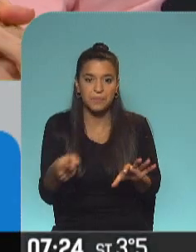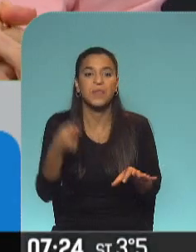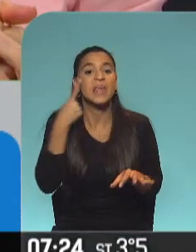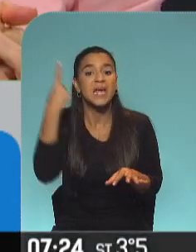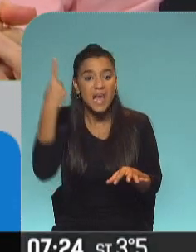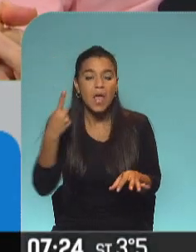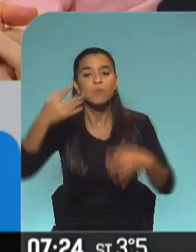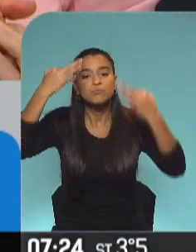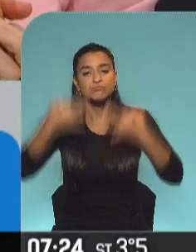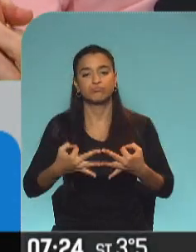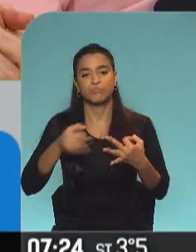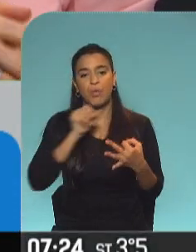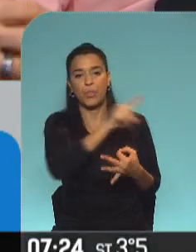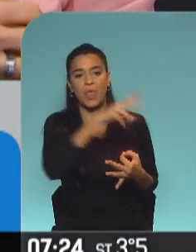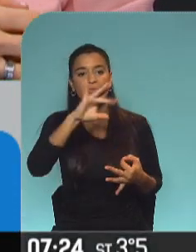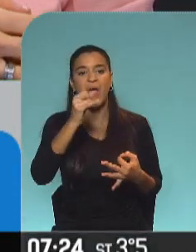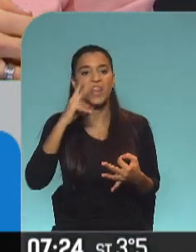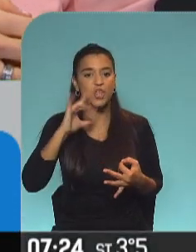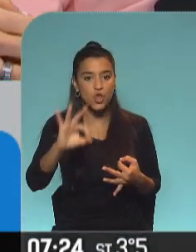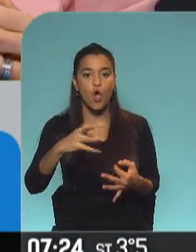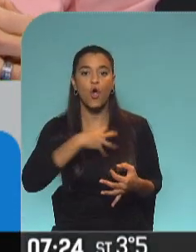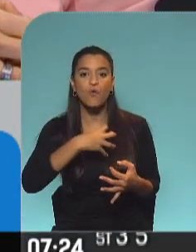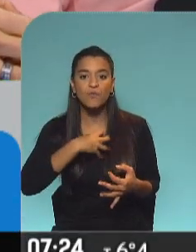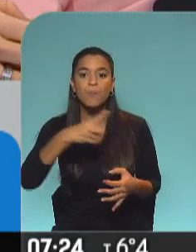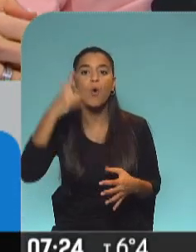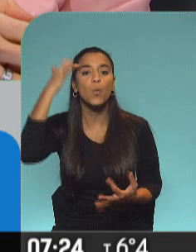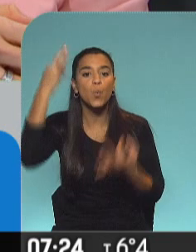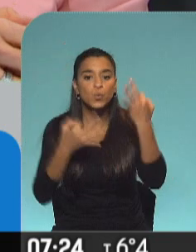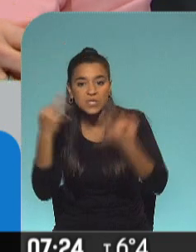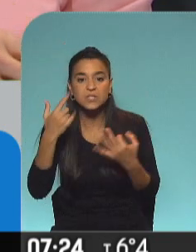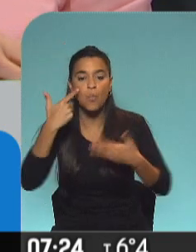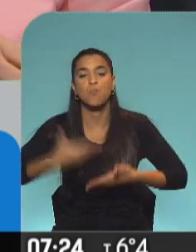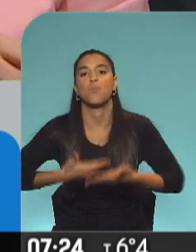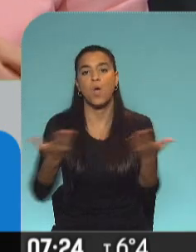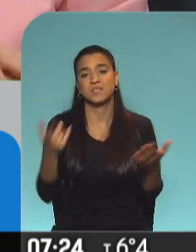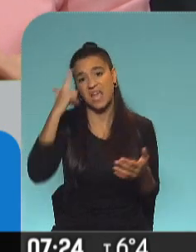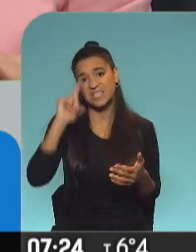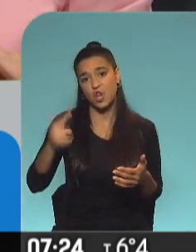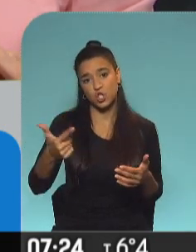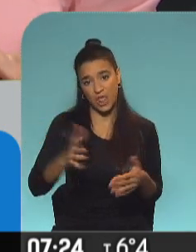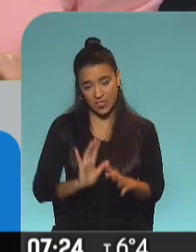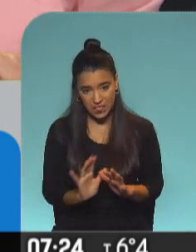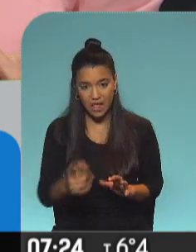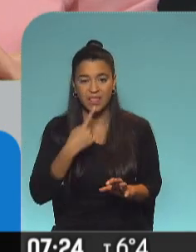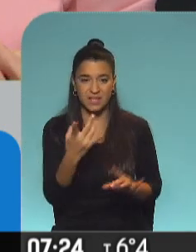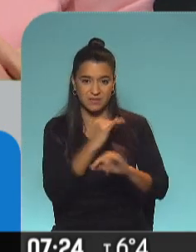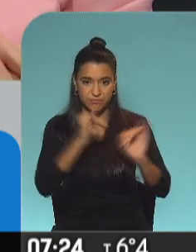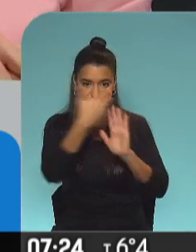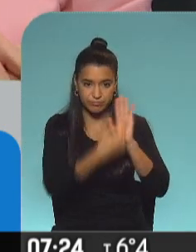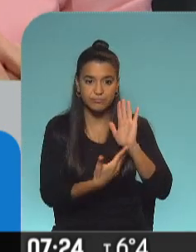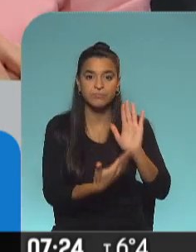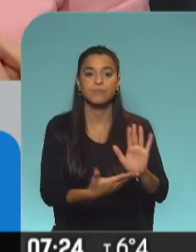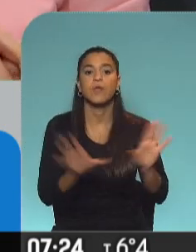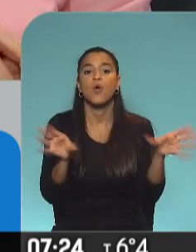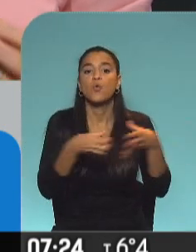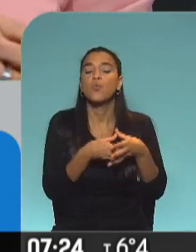en la integridad moral de Darío y confiamos en que la justicia demostrará que es inocente, dice este documento. Un sector